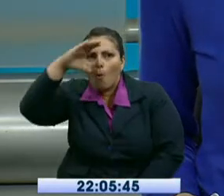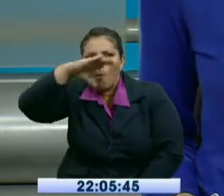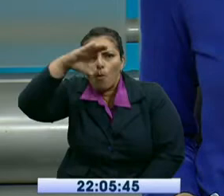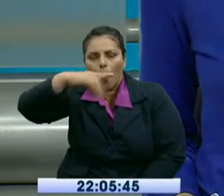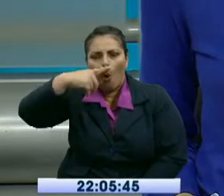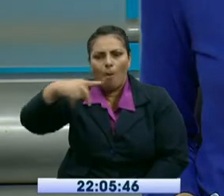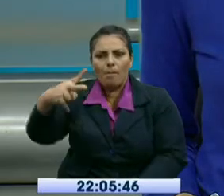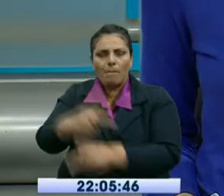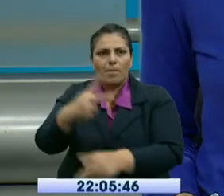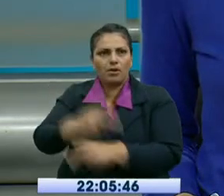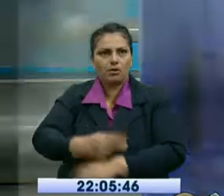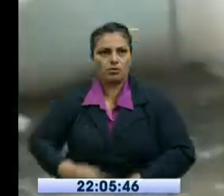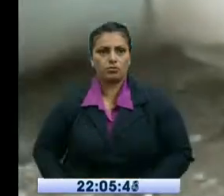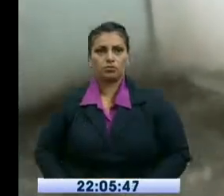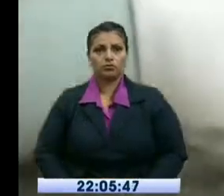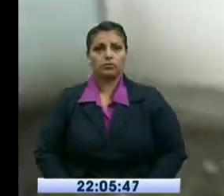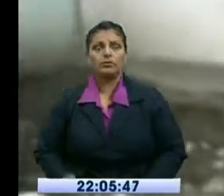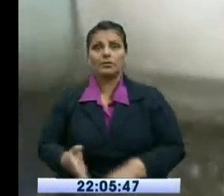aires